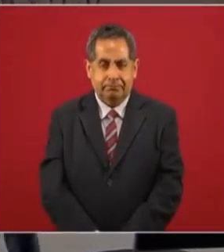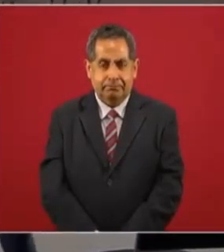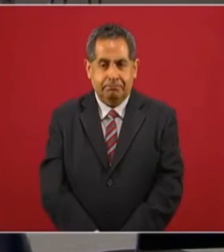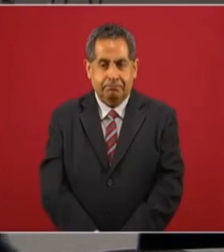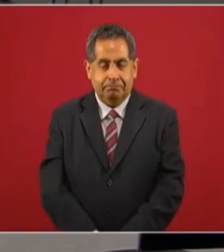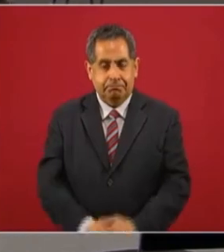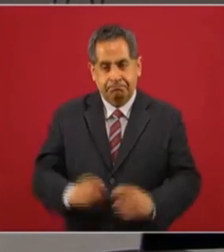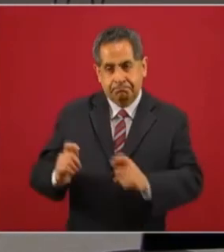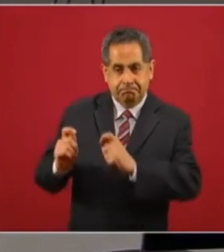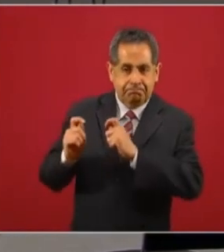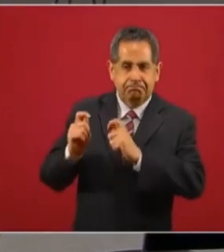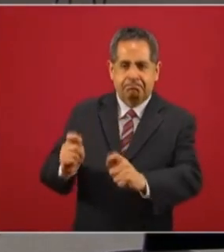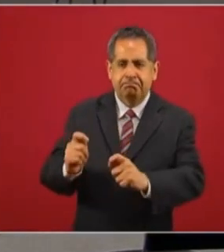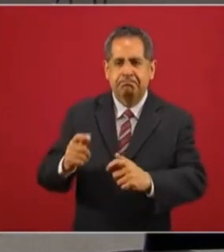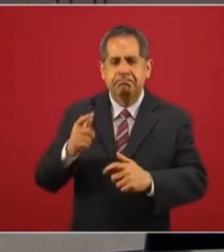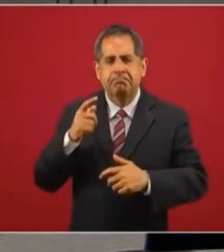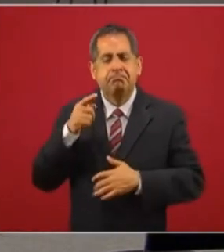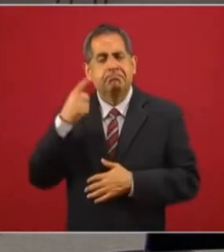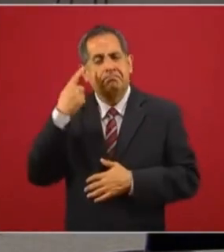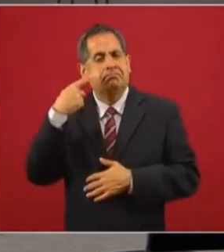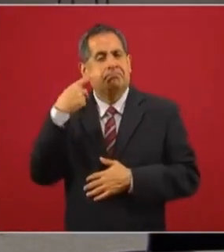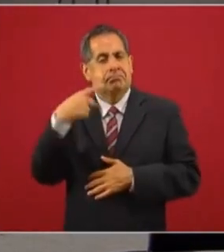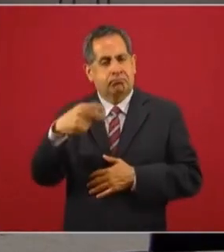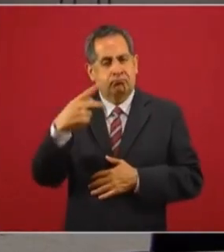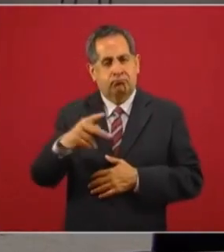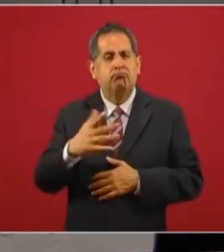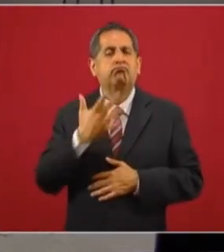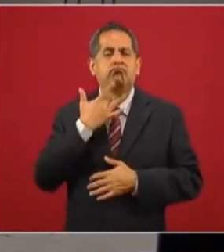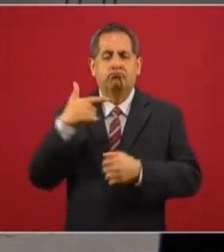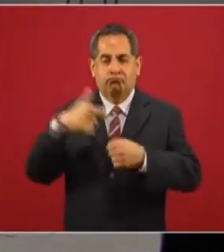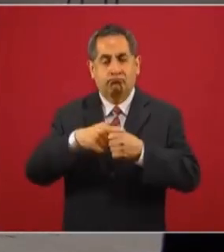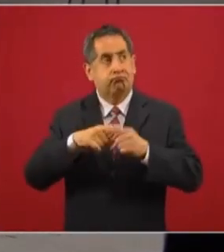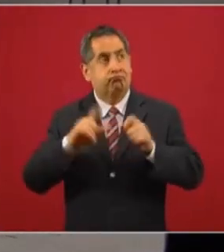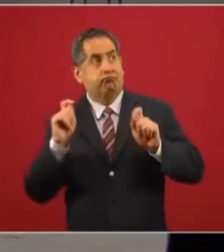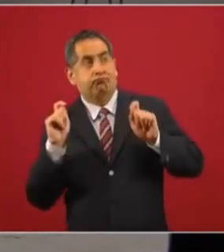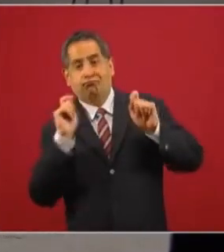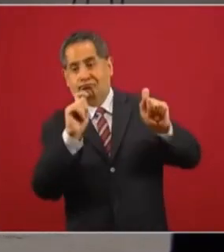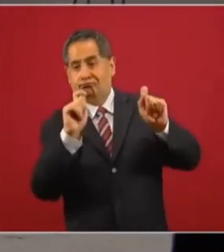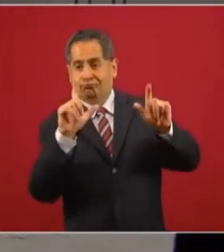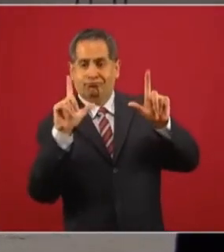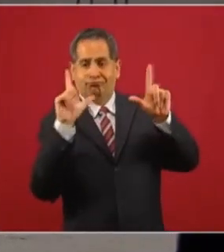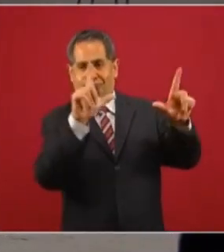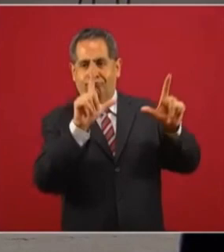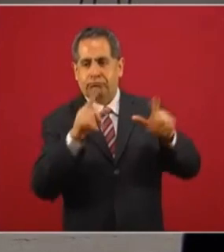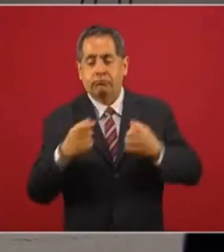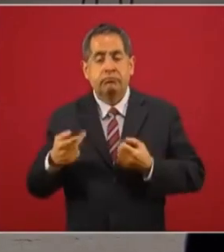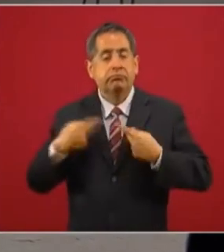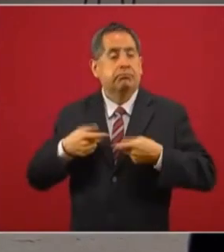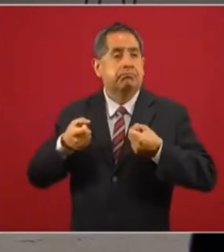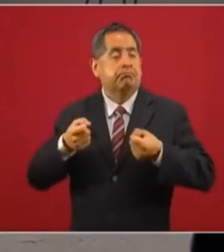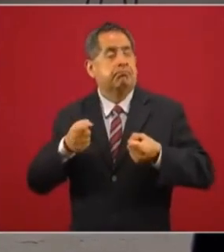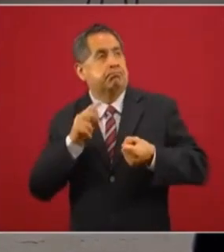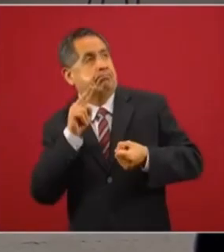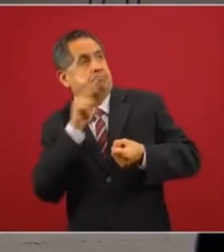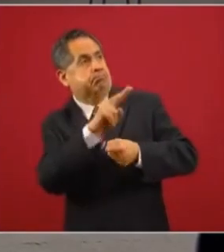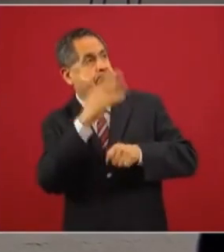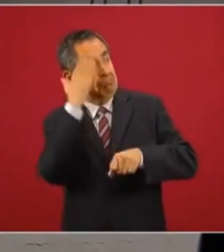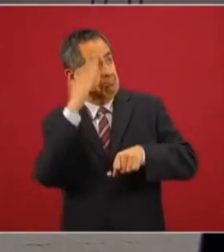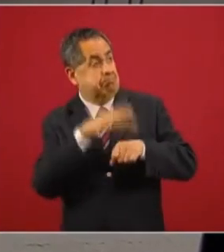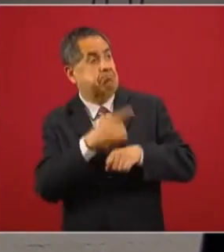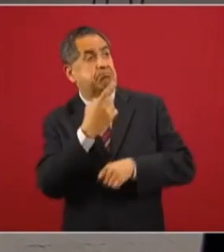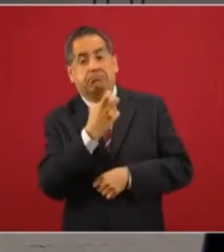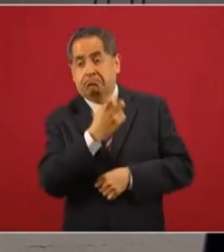Hacemos entrega. La idea es que lo puedan colocar en la gasolinera para que los consumidores lo sepan.